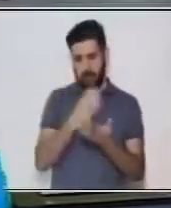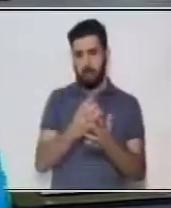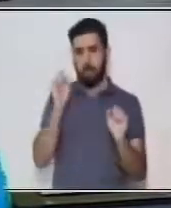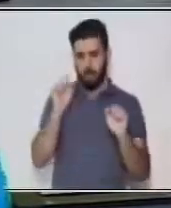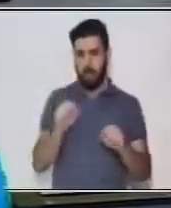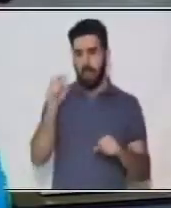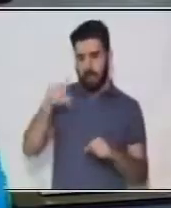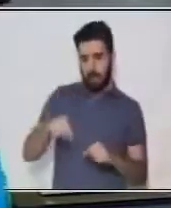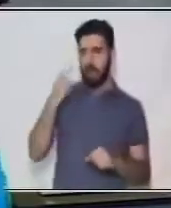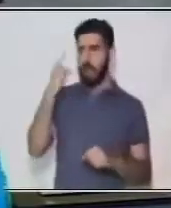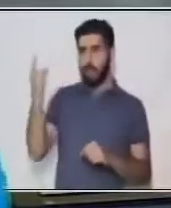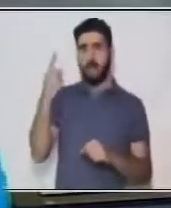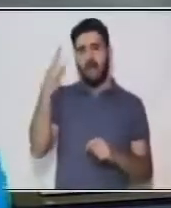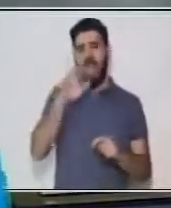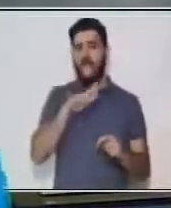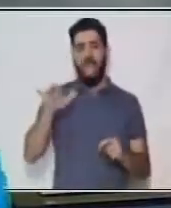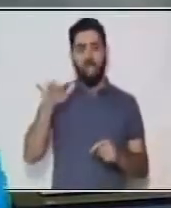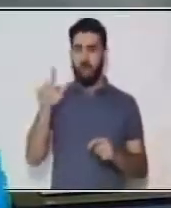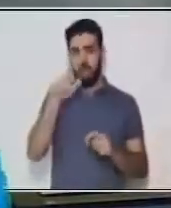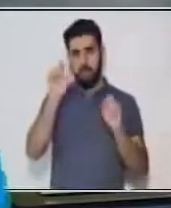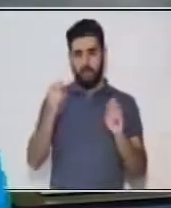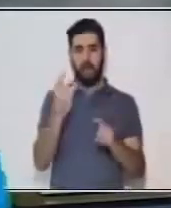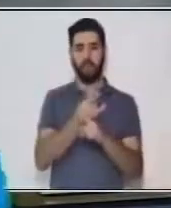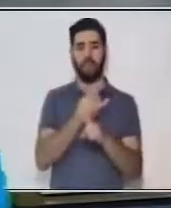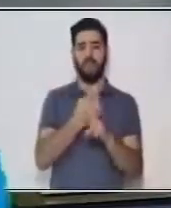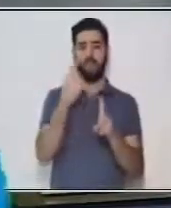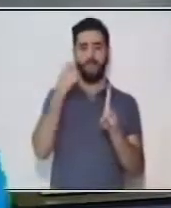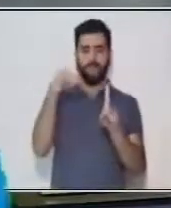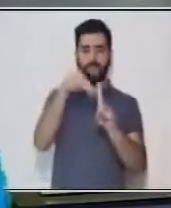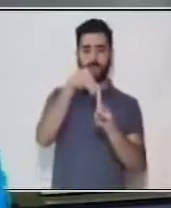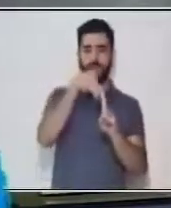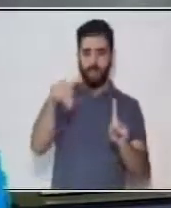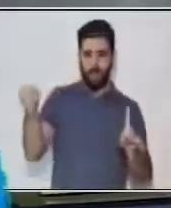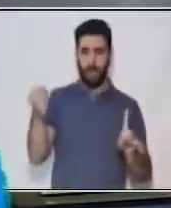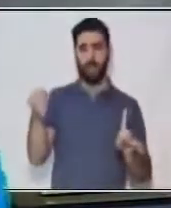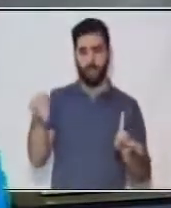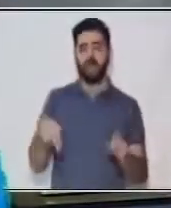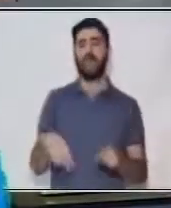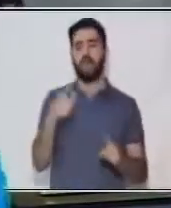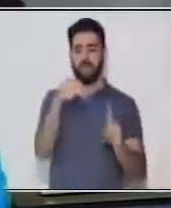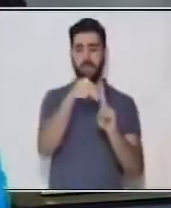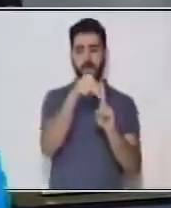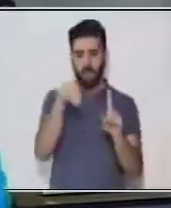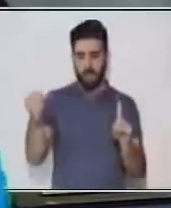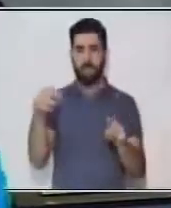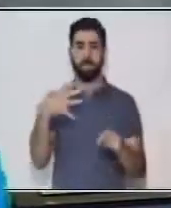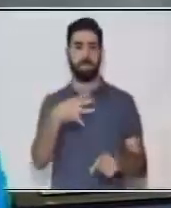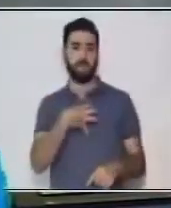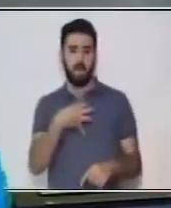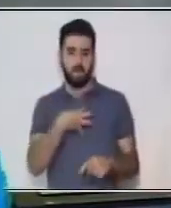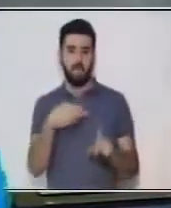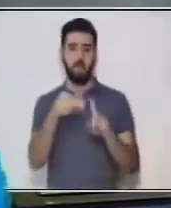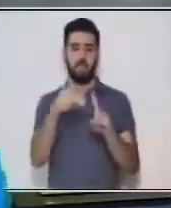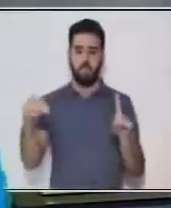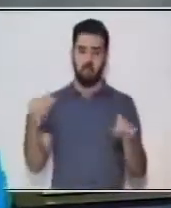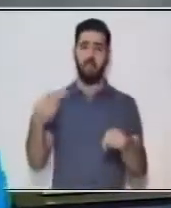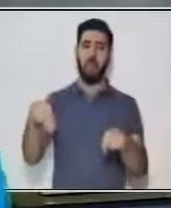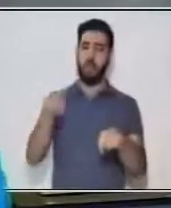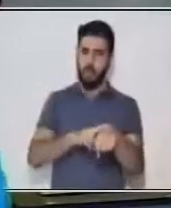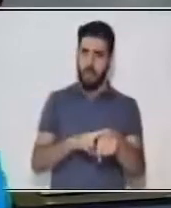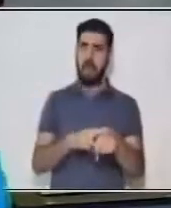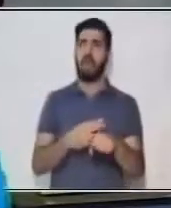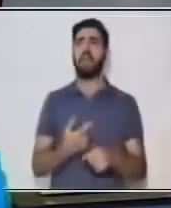clases. Tenemos los sustantivos propios, comunes, gentilicios,